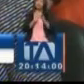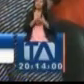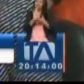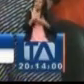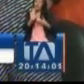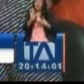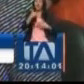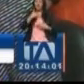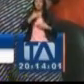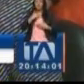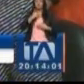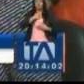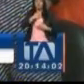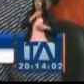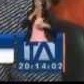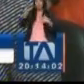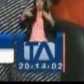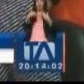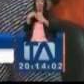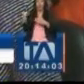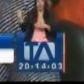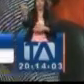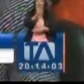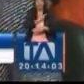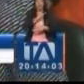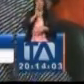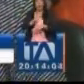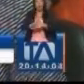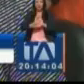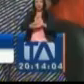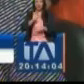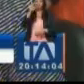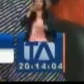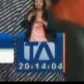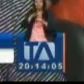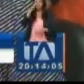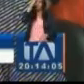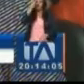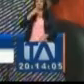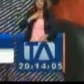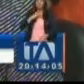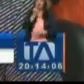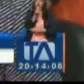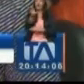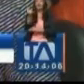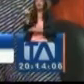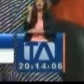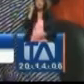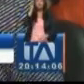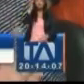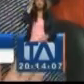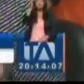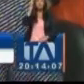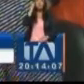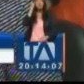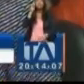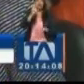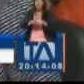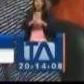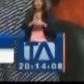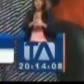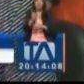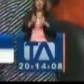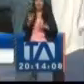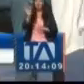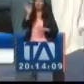que nosotros, como todos los ecuatorianos, creo que iremos a votar y a decidir por el futuro del Ecuador en cualquiera de las